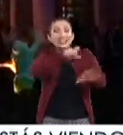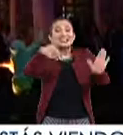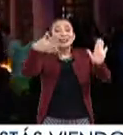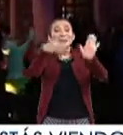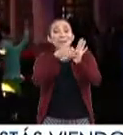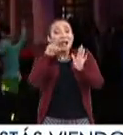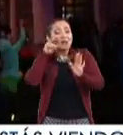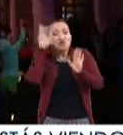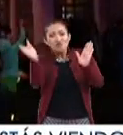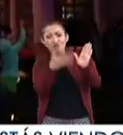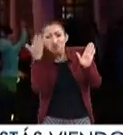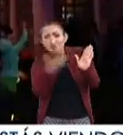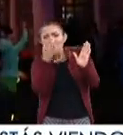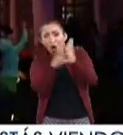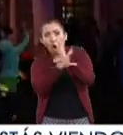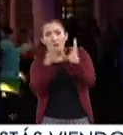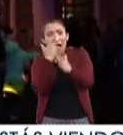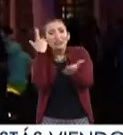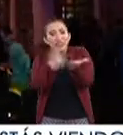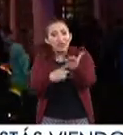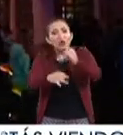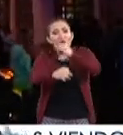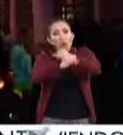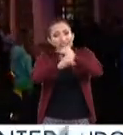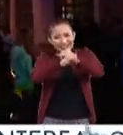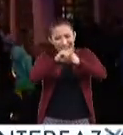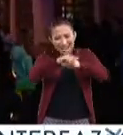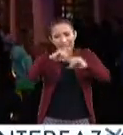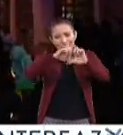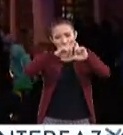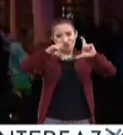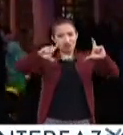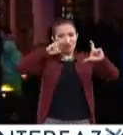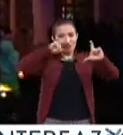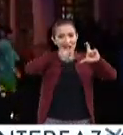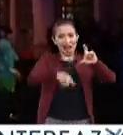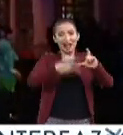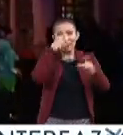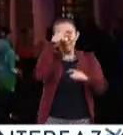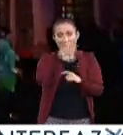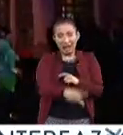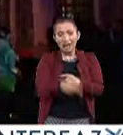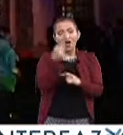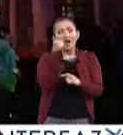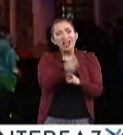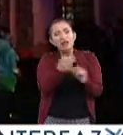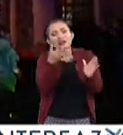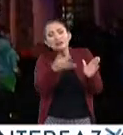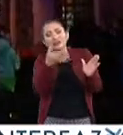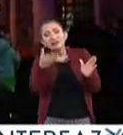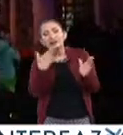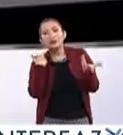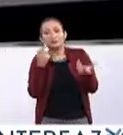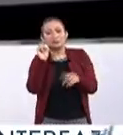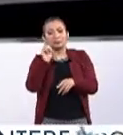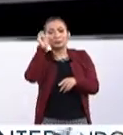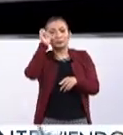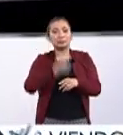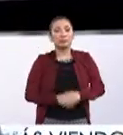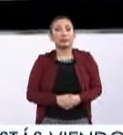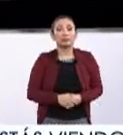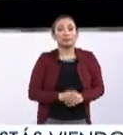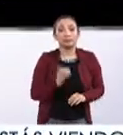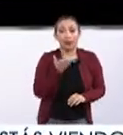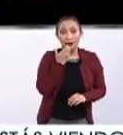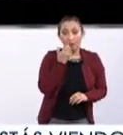700.000 oportunidades de sumergirse en el patrimonio de México a golpe de clic.